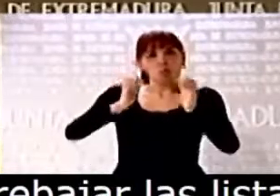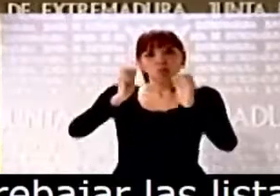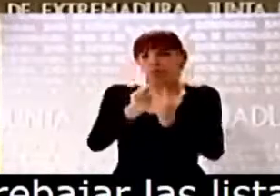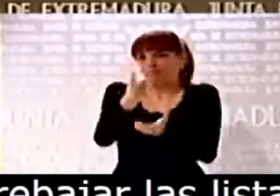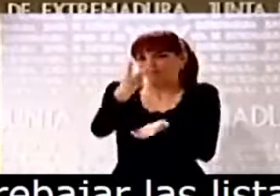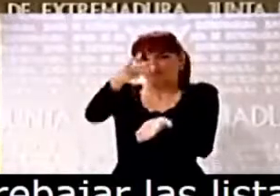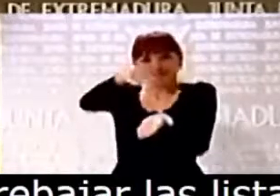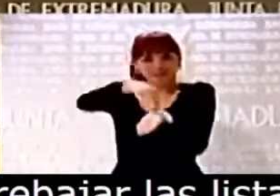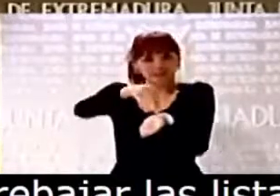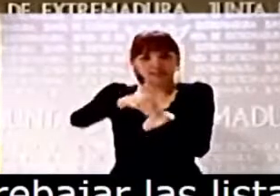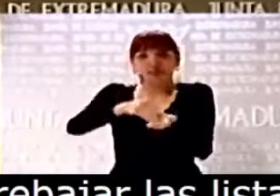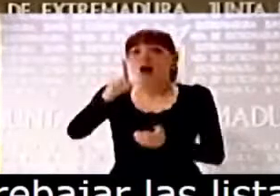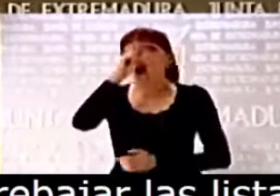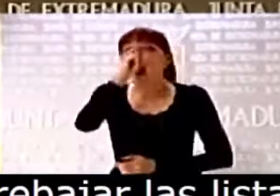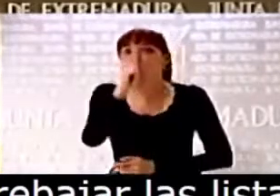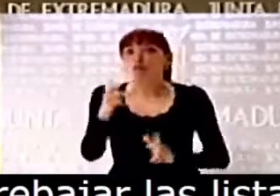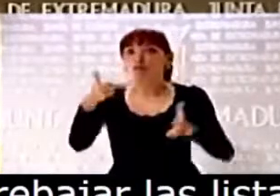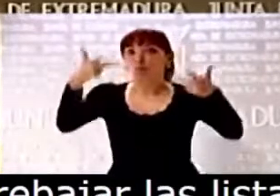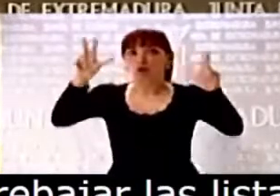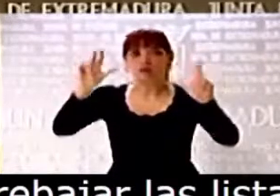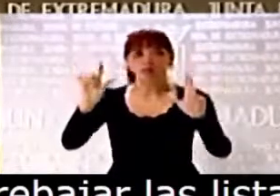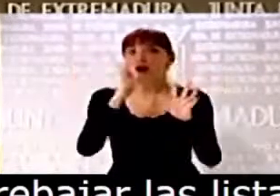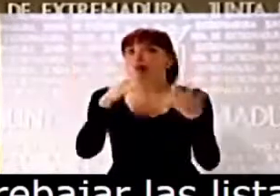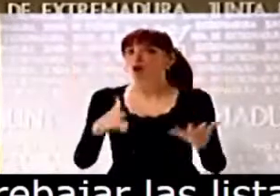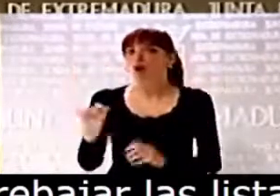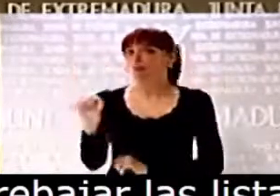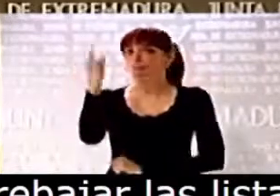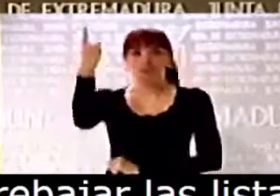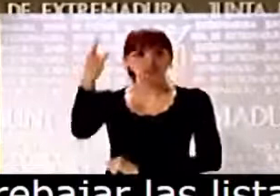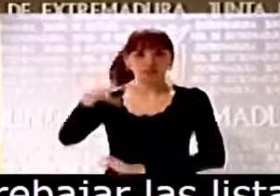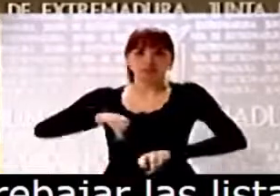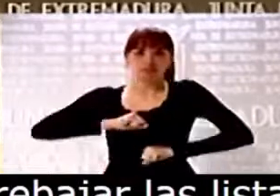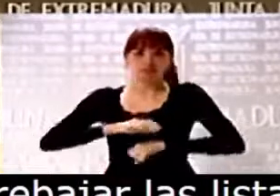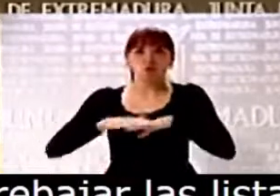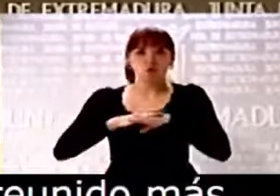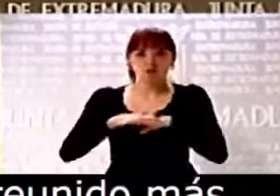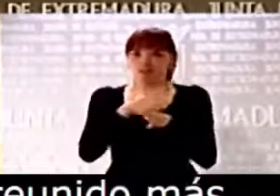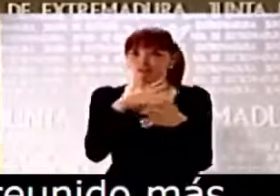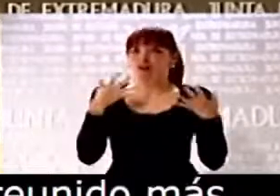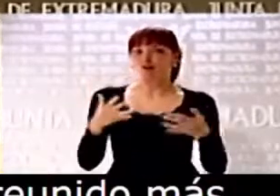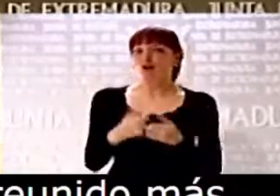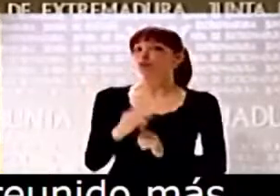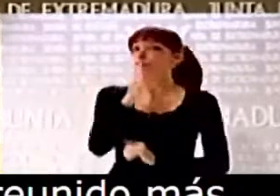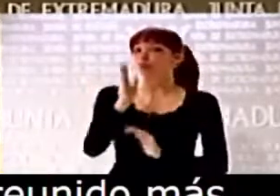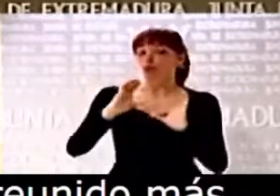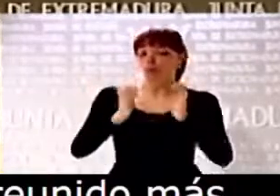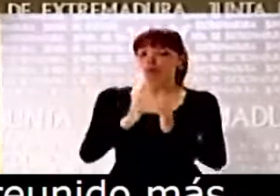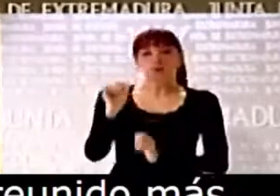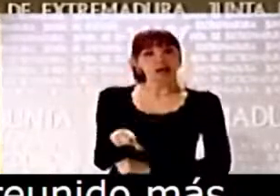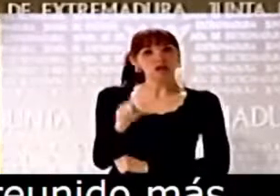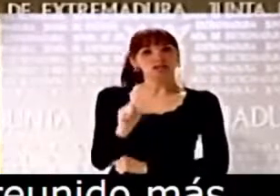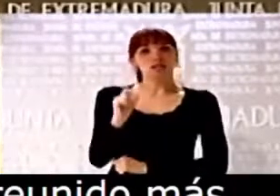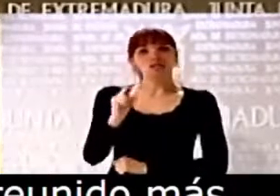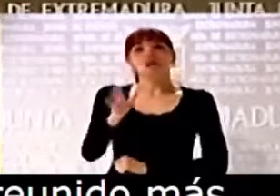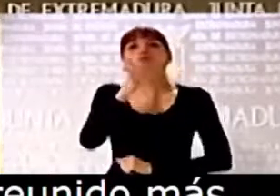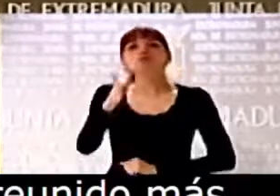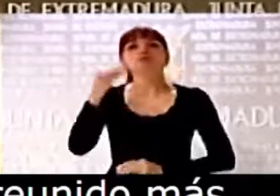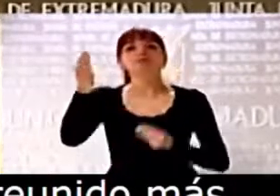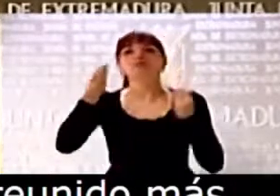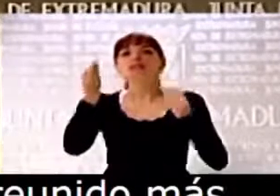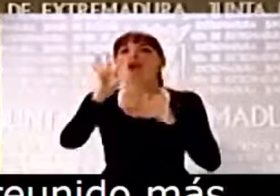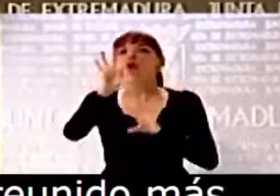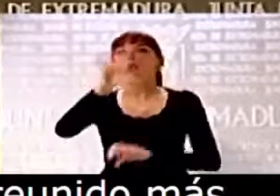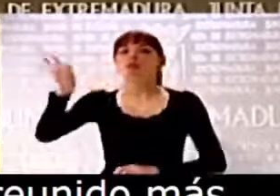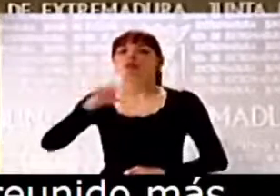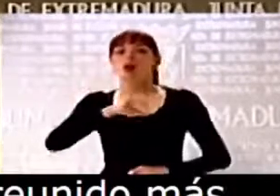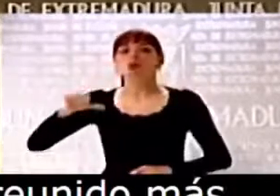de la democracia bajo nuestro mandato, y precisamente lo estamos haciendo, todas estas reuniones periódicas, porque entendemos que las comunidades